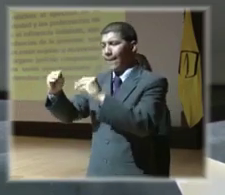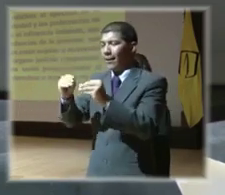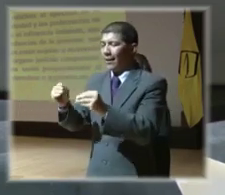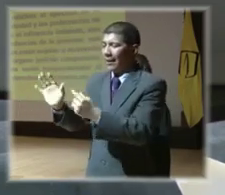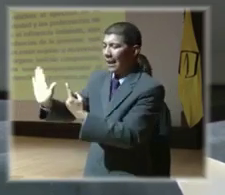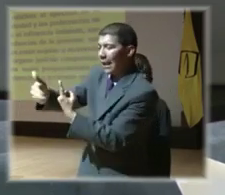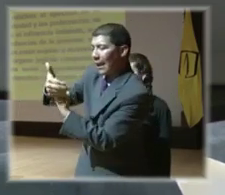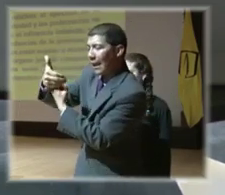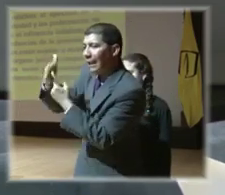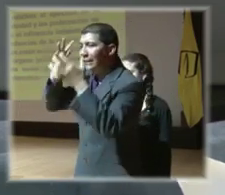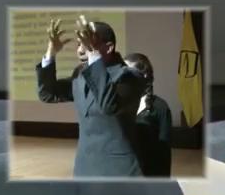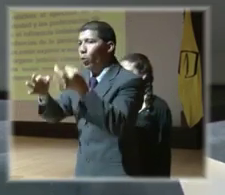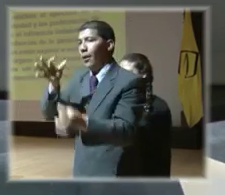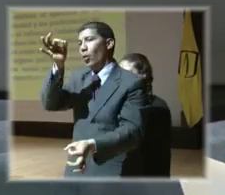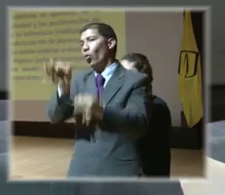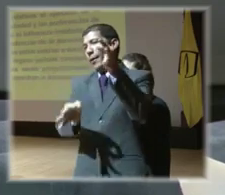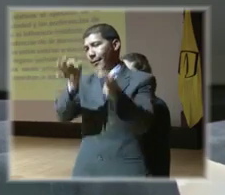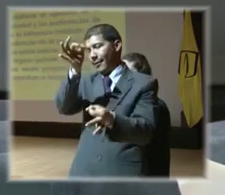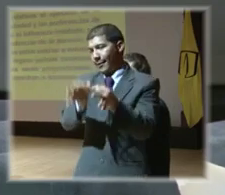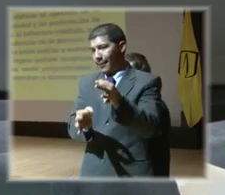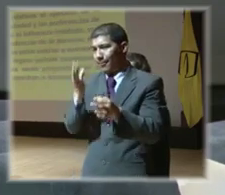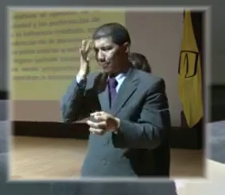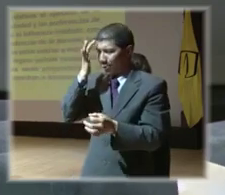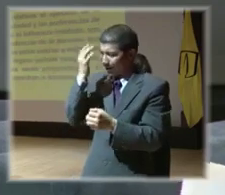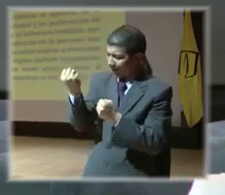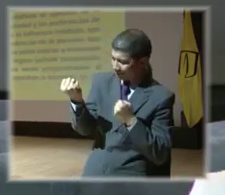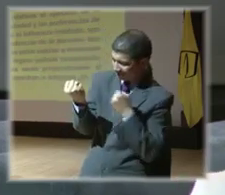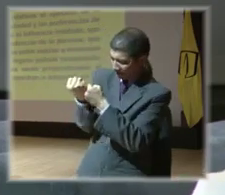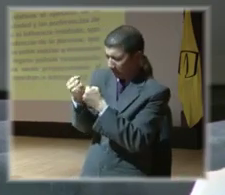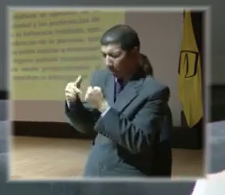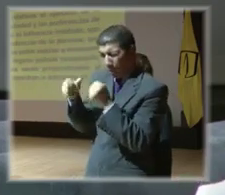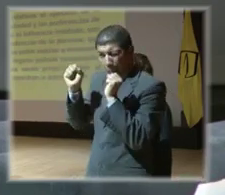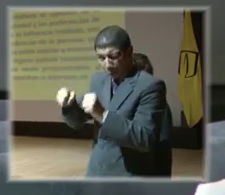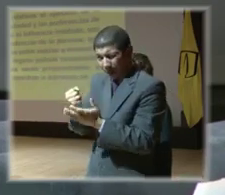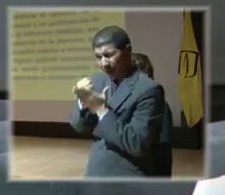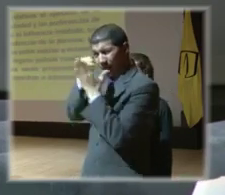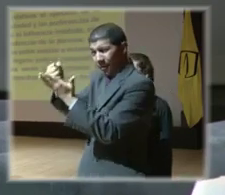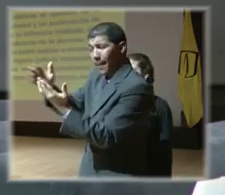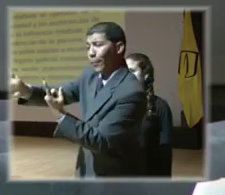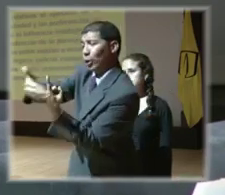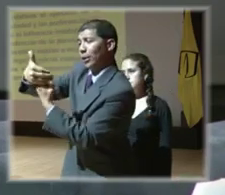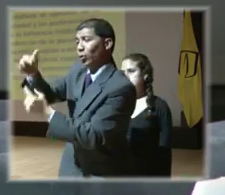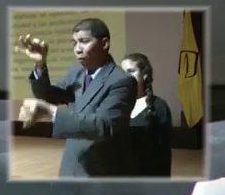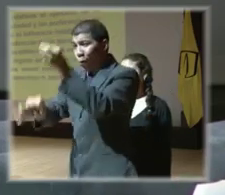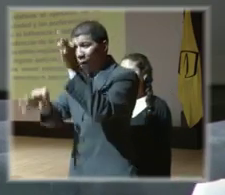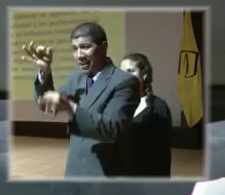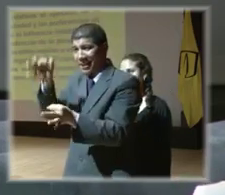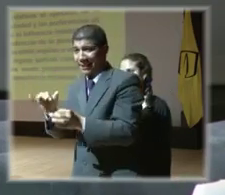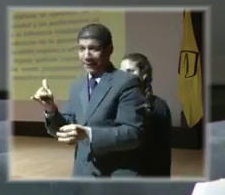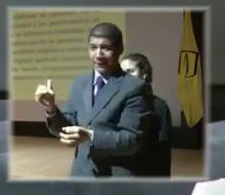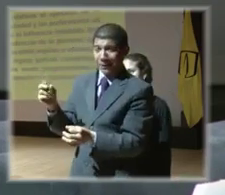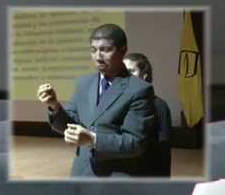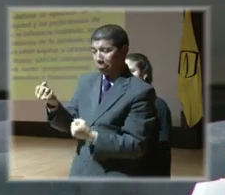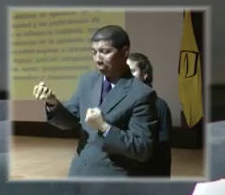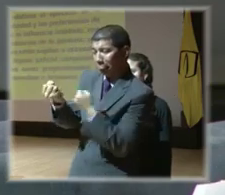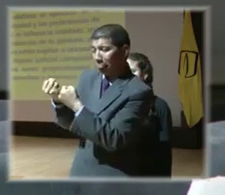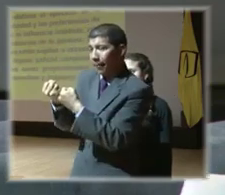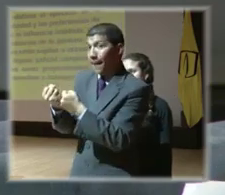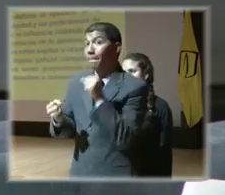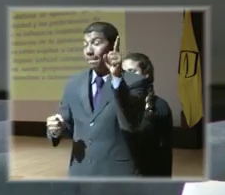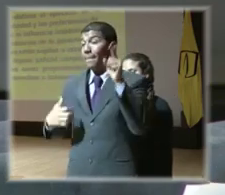salvar, pero la figura de apoyo lo permite, ¿sí? La inventiva jurídica, ya incluso en nuestro país,